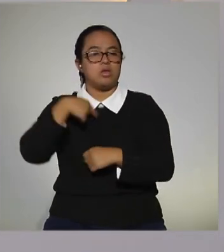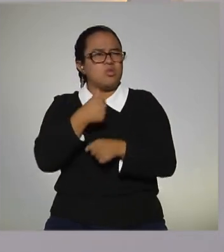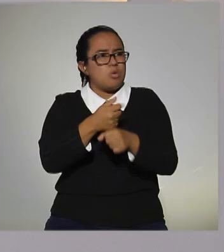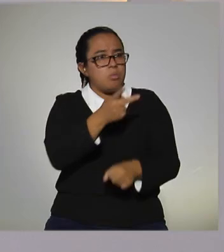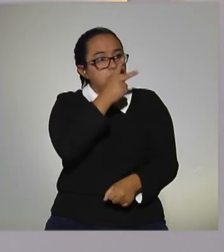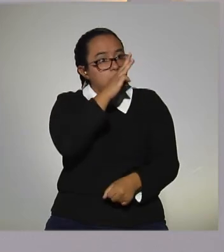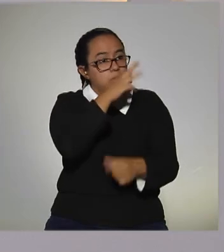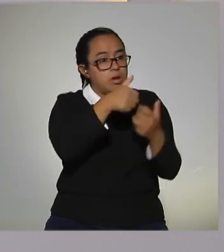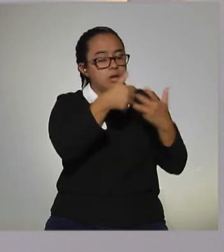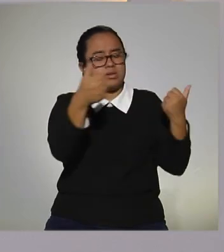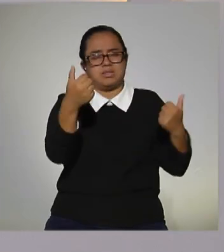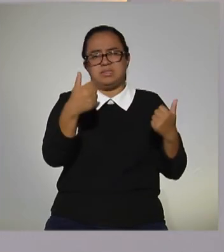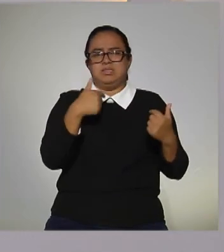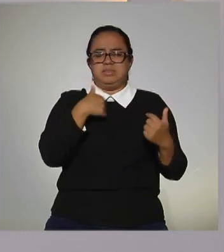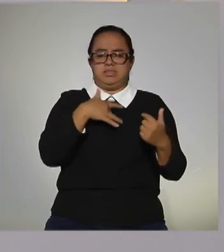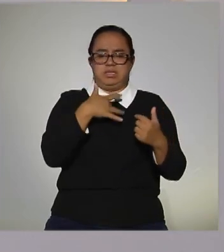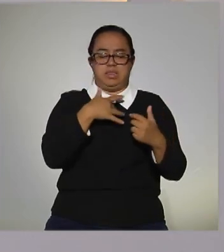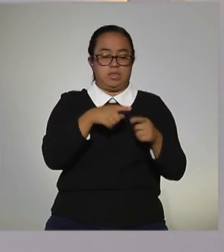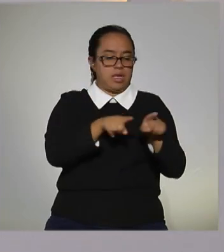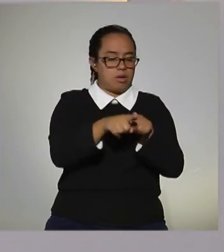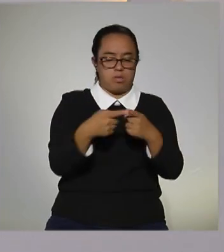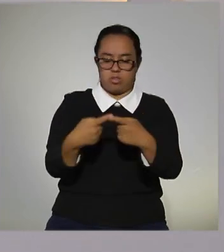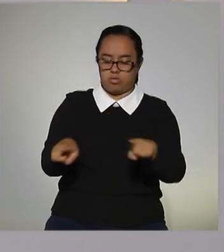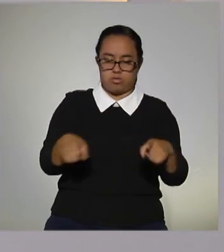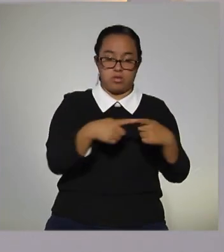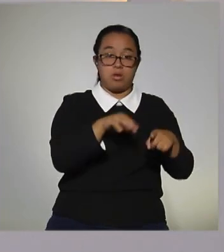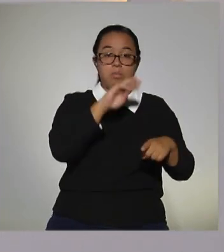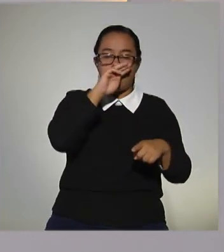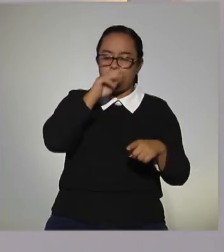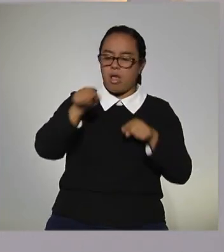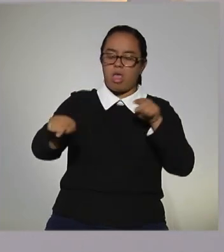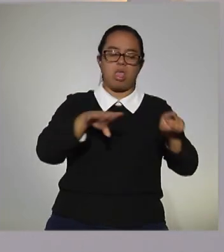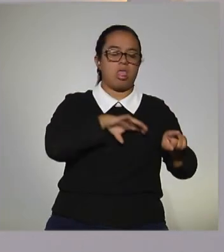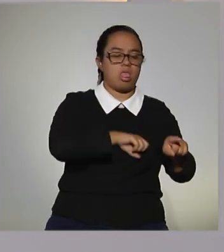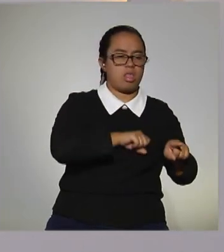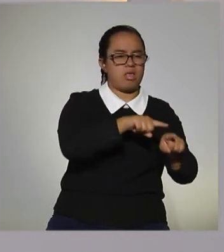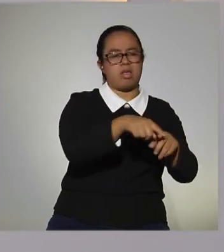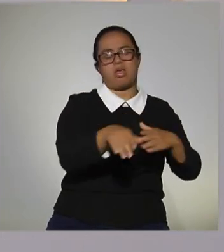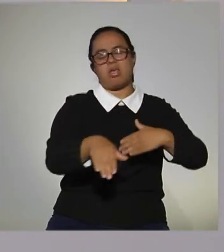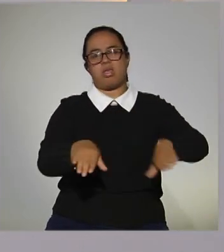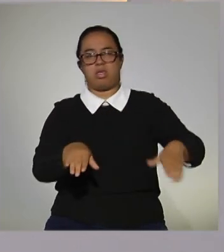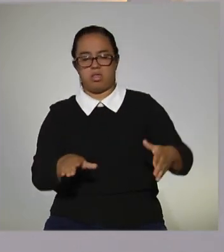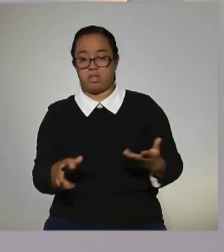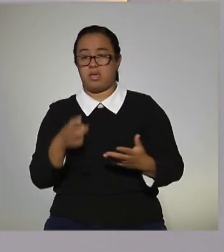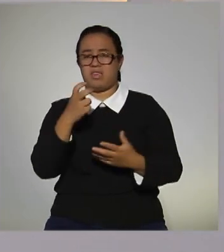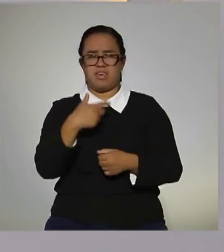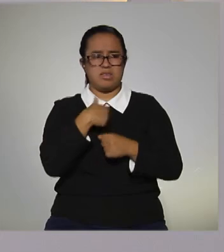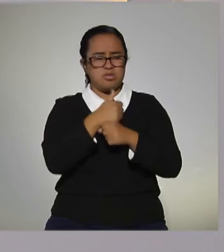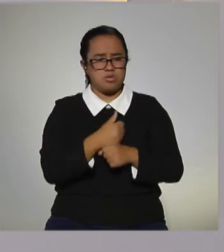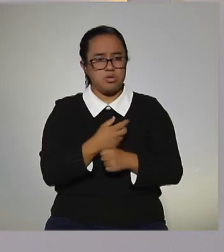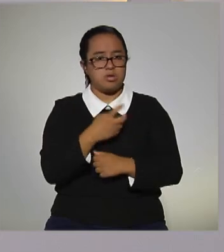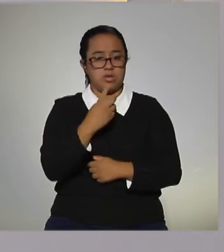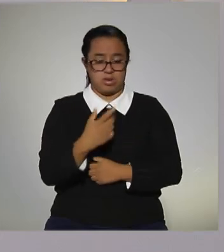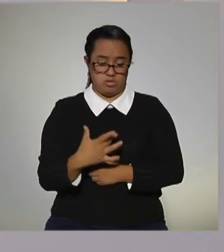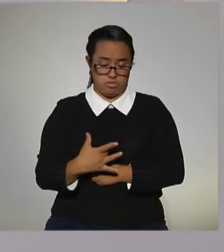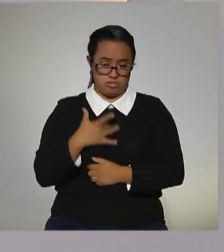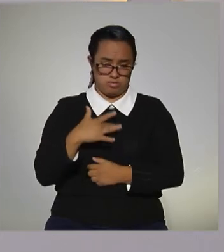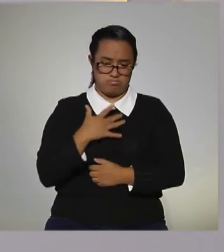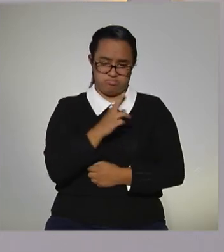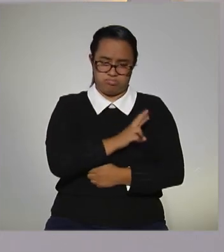separaron. Sufrí distinción entre hermanos por parte de mi mamá. Eso y muchas otras cosas más me provocan